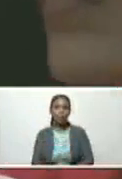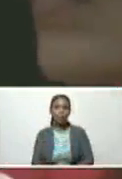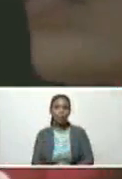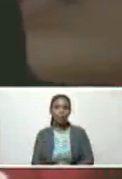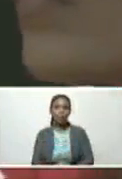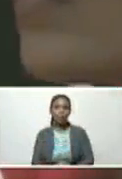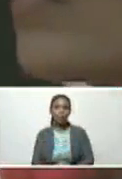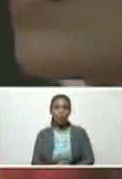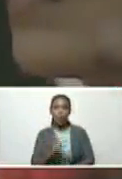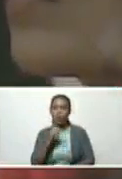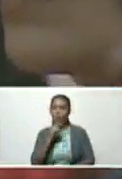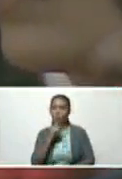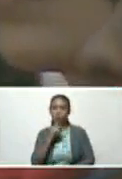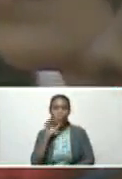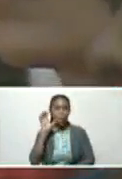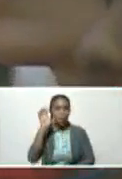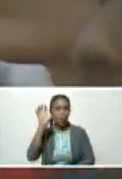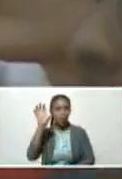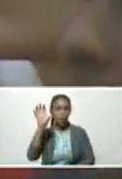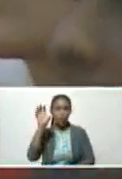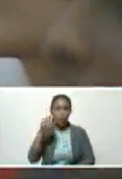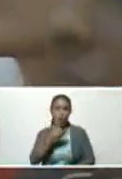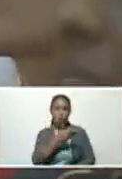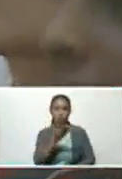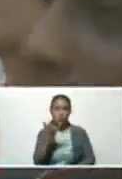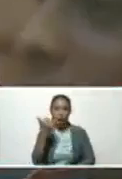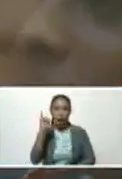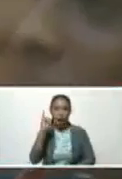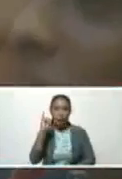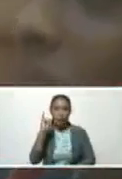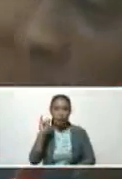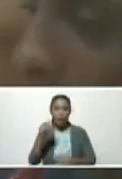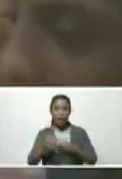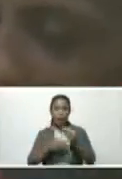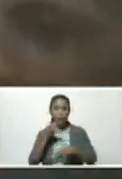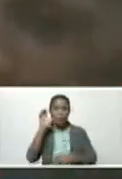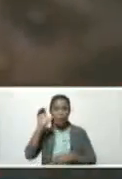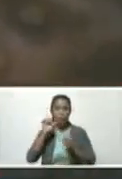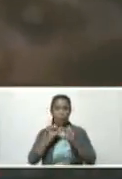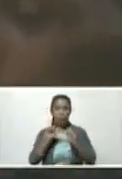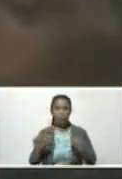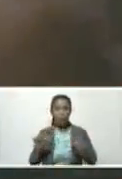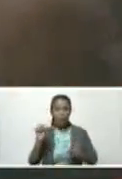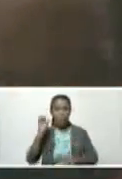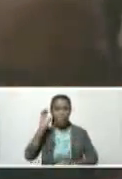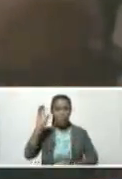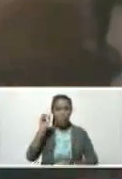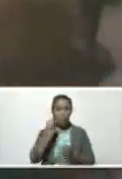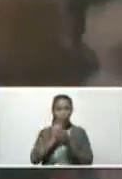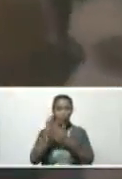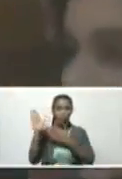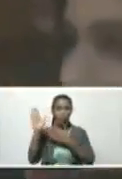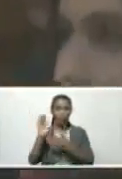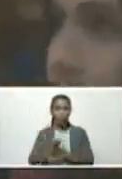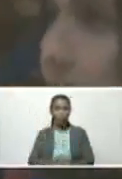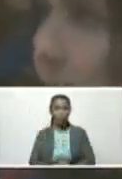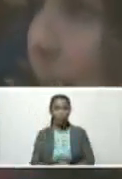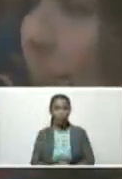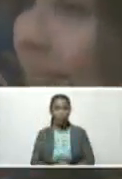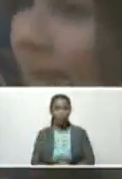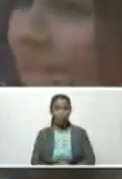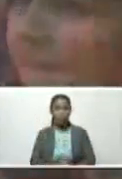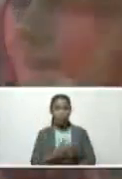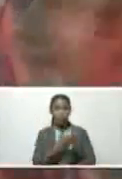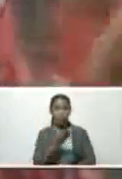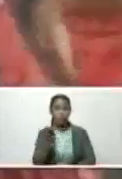no habría patria. Ustedes son la garantía de la patria perpetua, de la patria eterna. Son